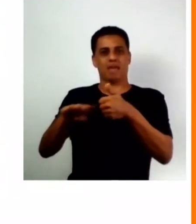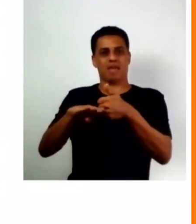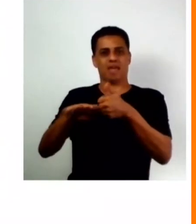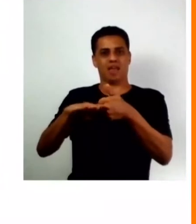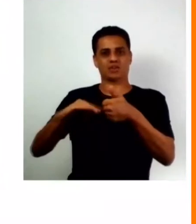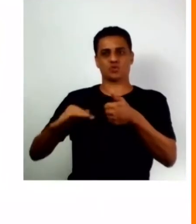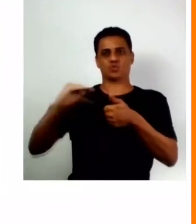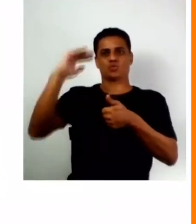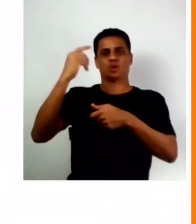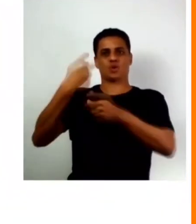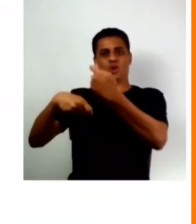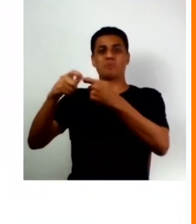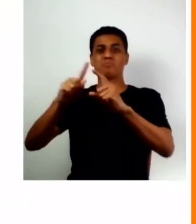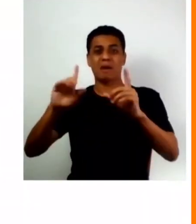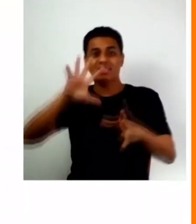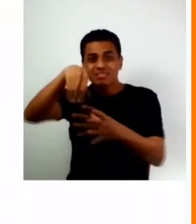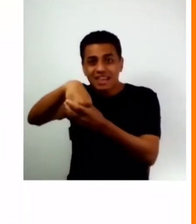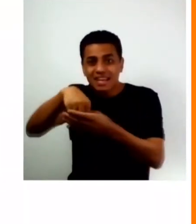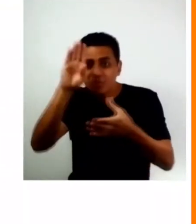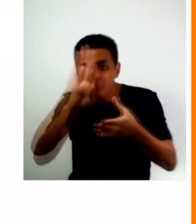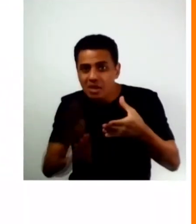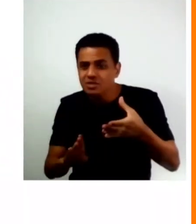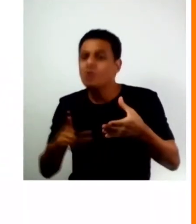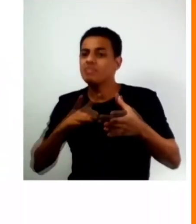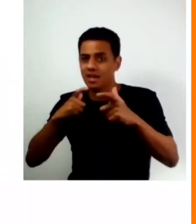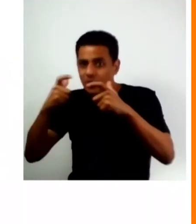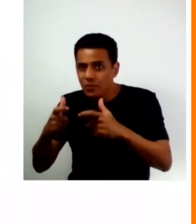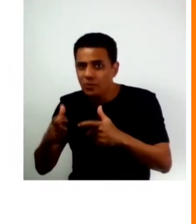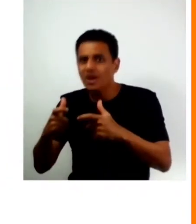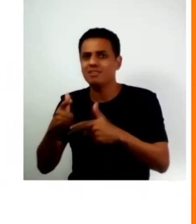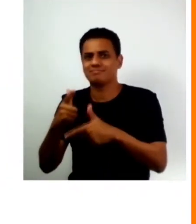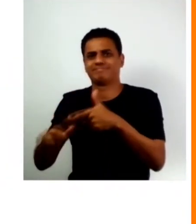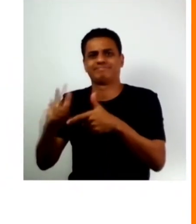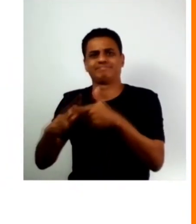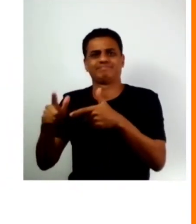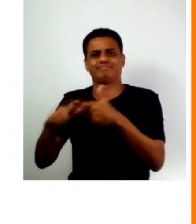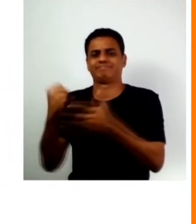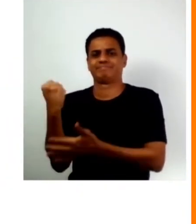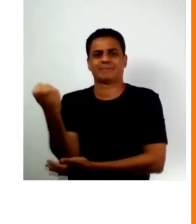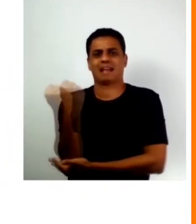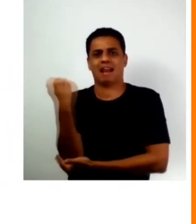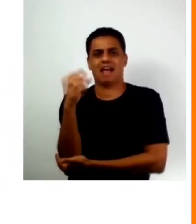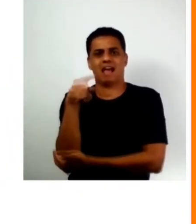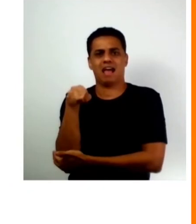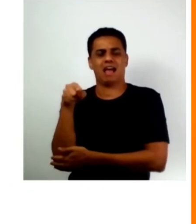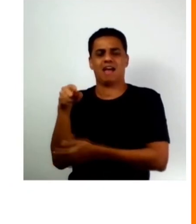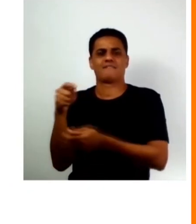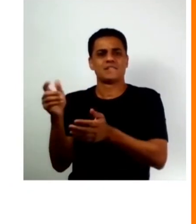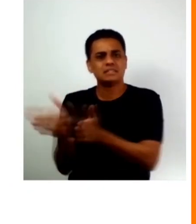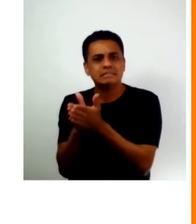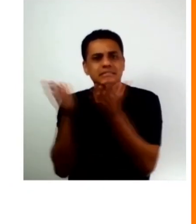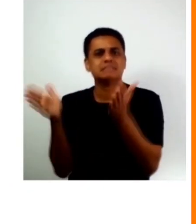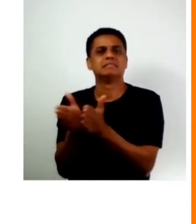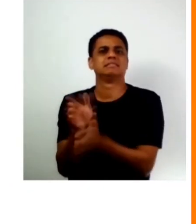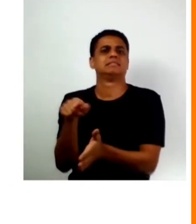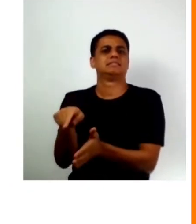avanzados. Por tanto, aquí, a solidariedade internacional, a cooperación internacional, a cooperación interlocal, e, sobre todo,